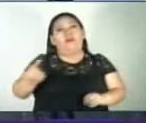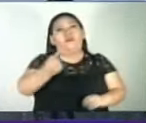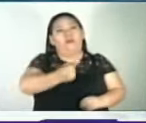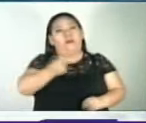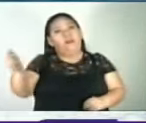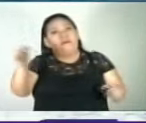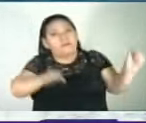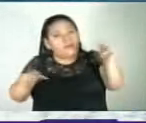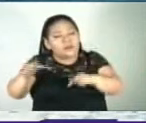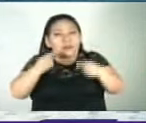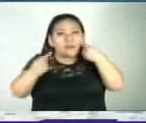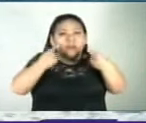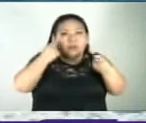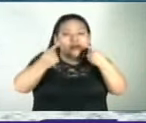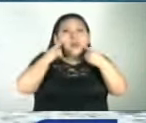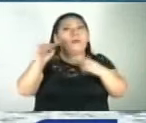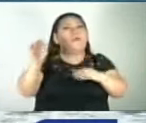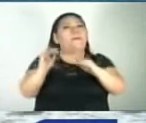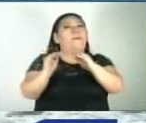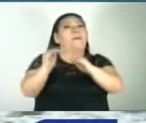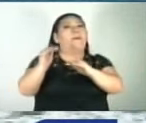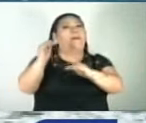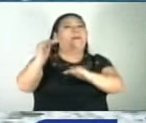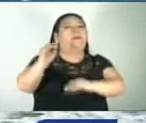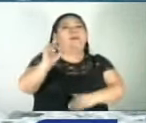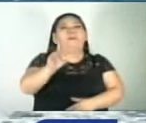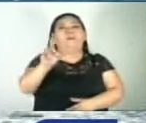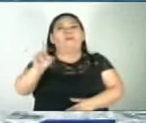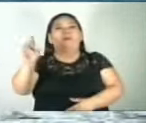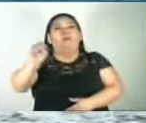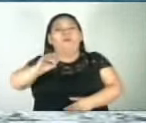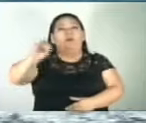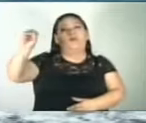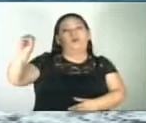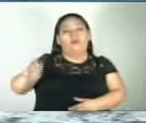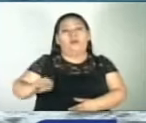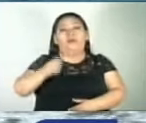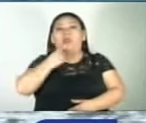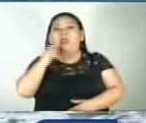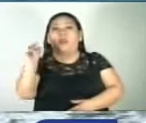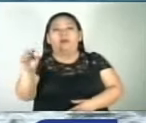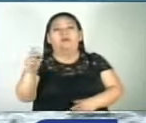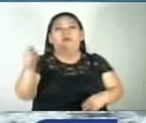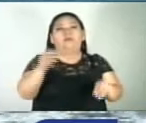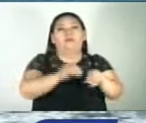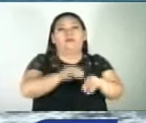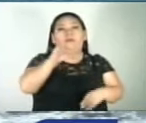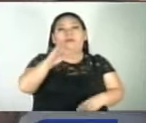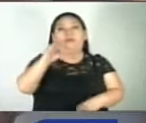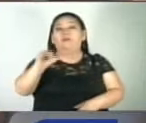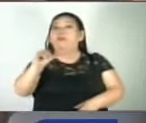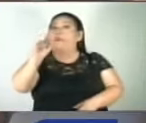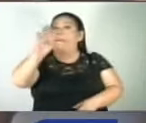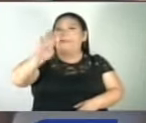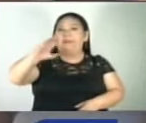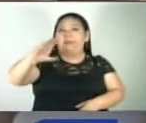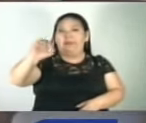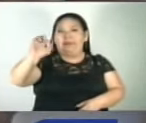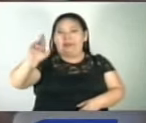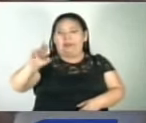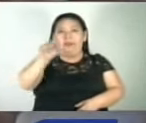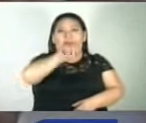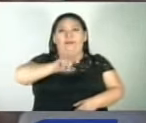exterior ha permitido un crecimiento del 11% según el Banco Central de Reserva en el último año. Para esta